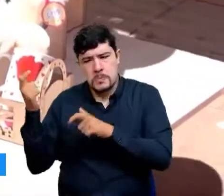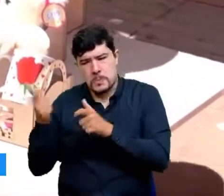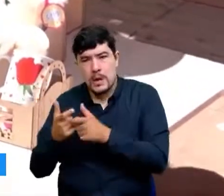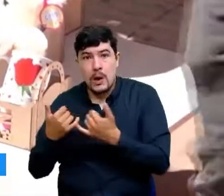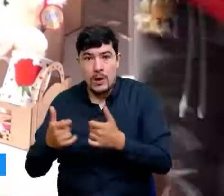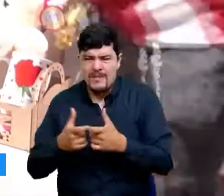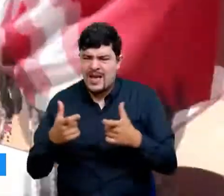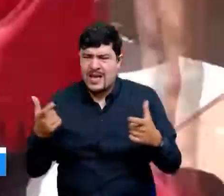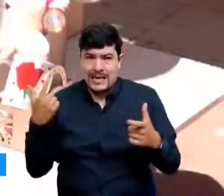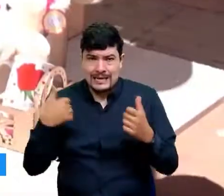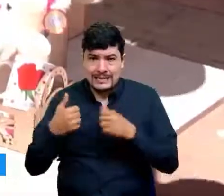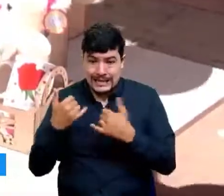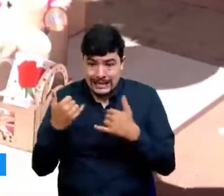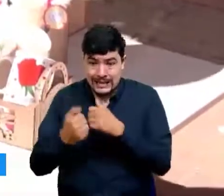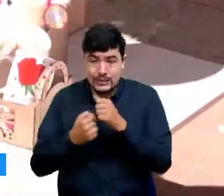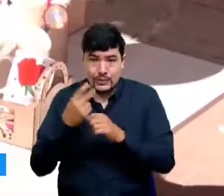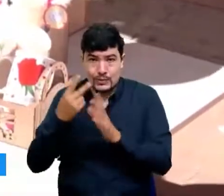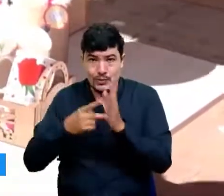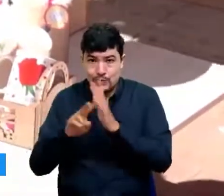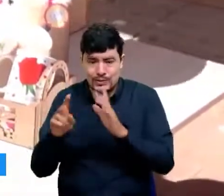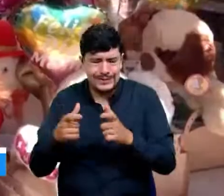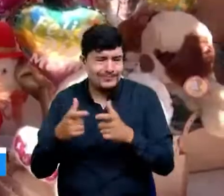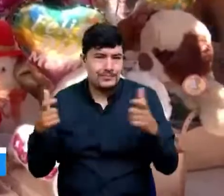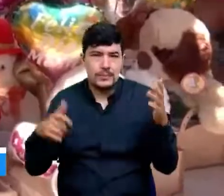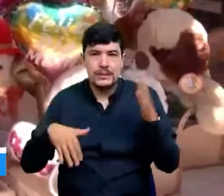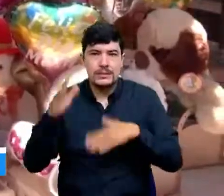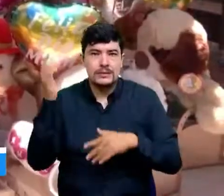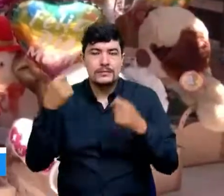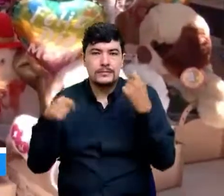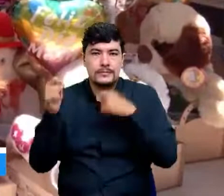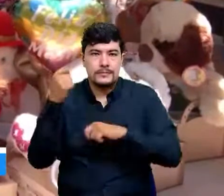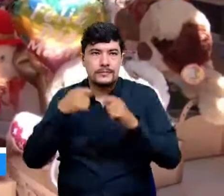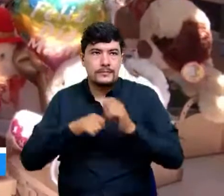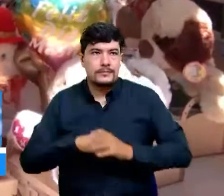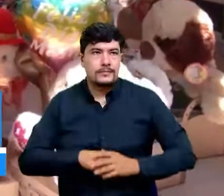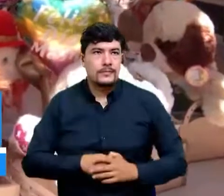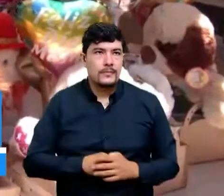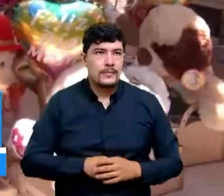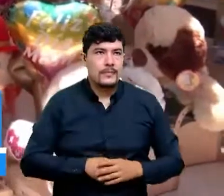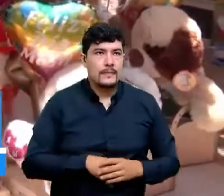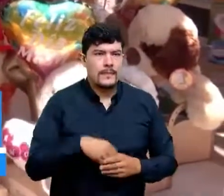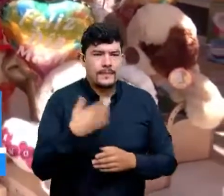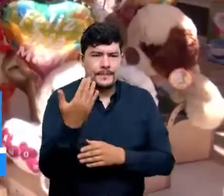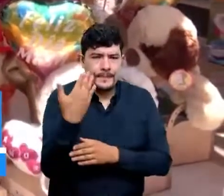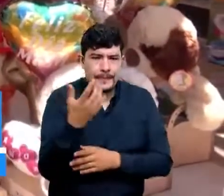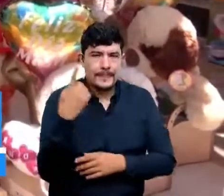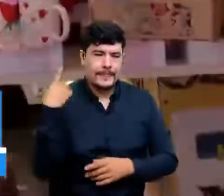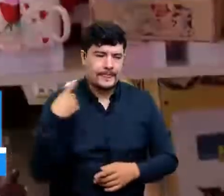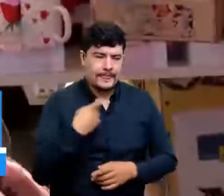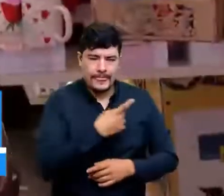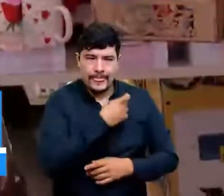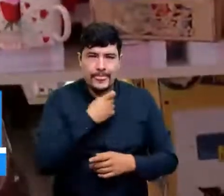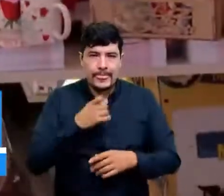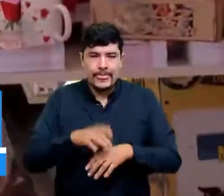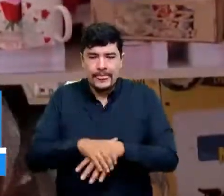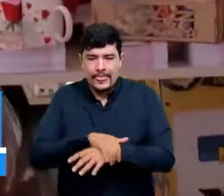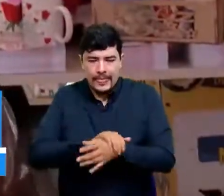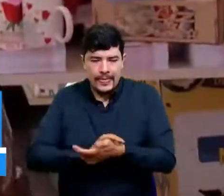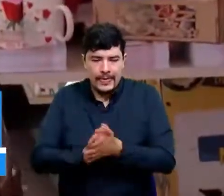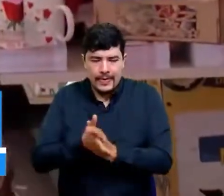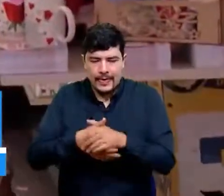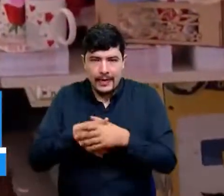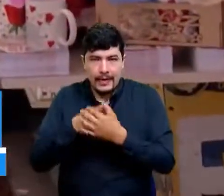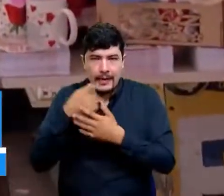lo aseguró Olga Duarte, vendedora informal de la capital santandereana. Peluches, perfumería, cremas,